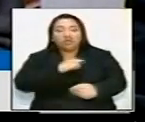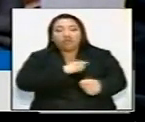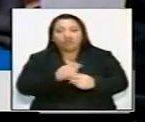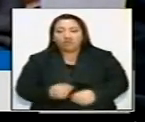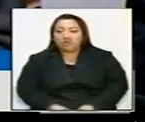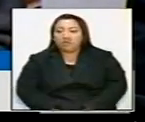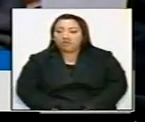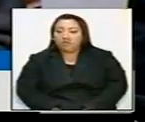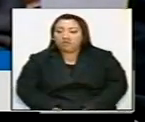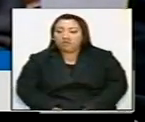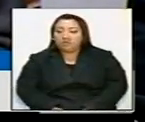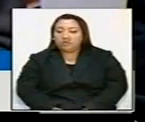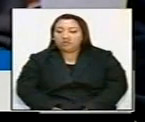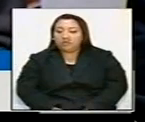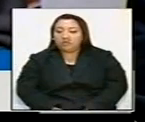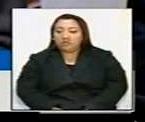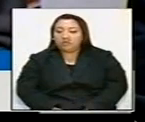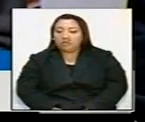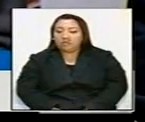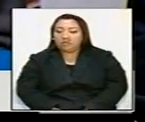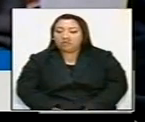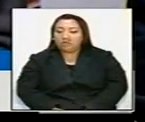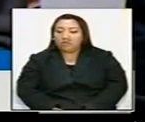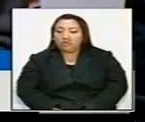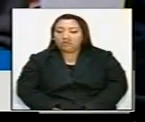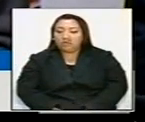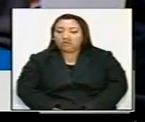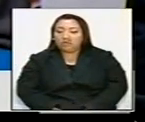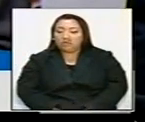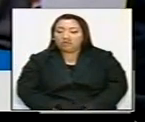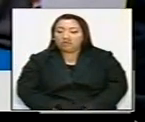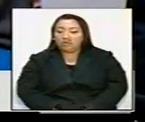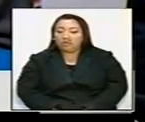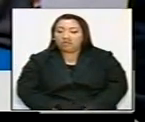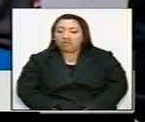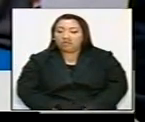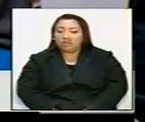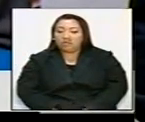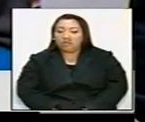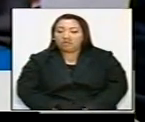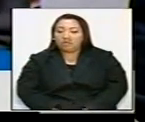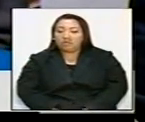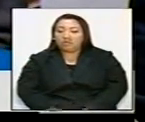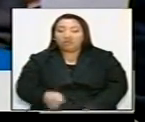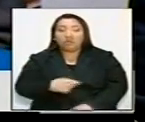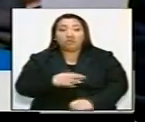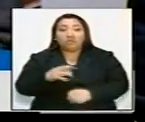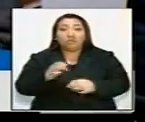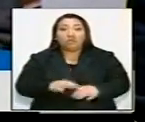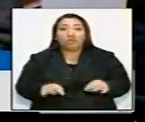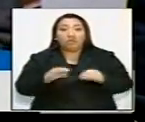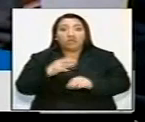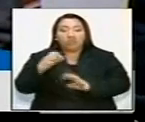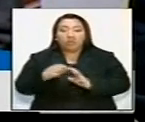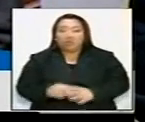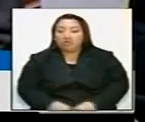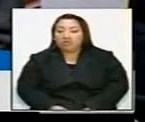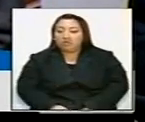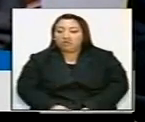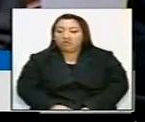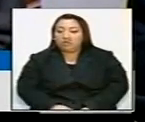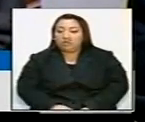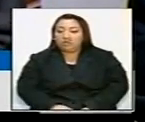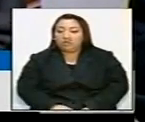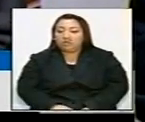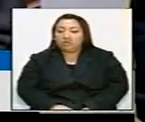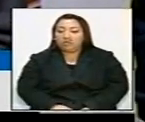esforzarlos. Uno, cuando genera un flujo de caja o un flujo para un proyecto o establece un proyecto, nadie le